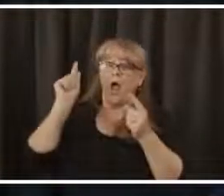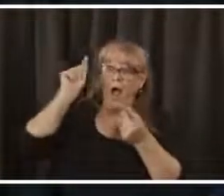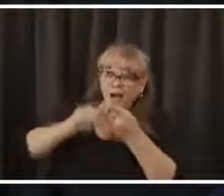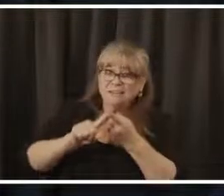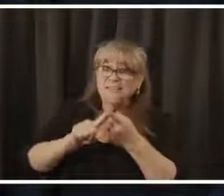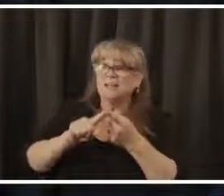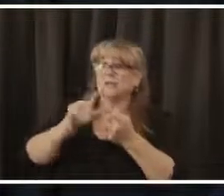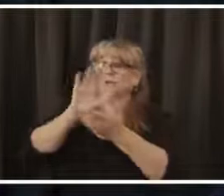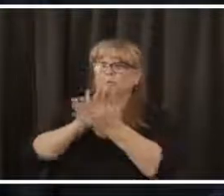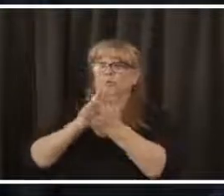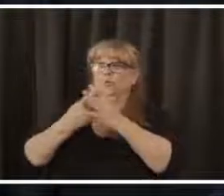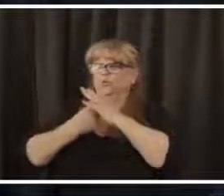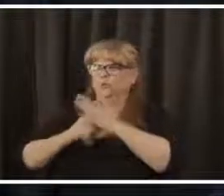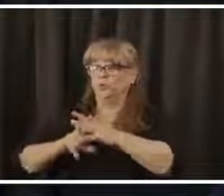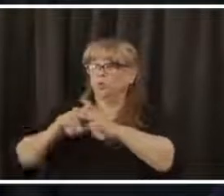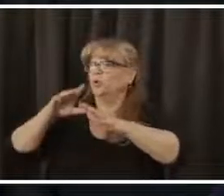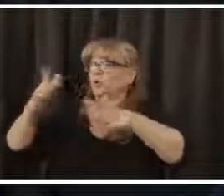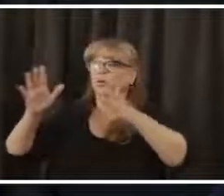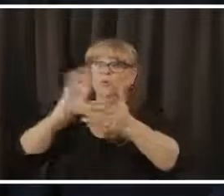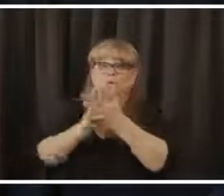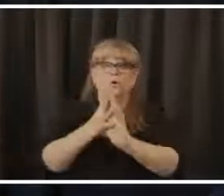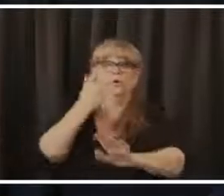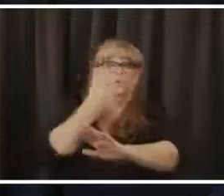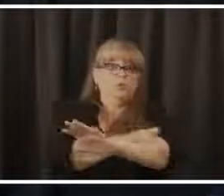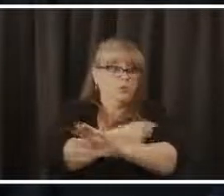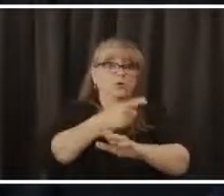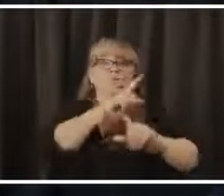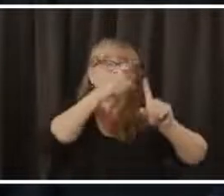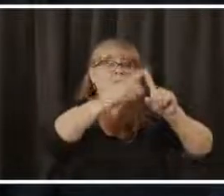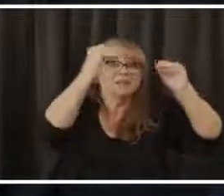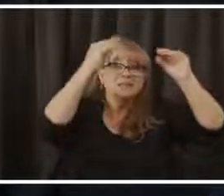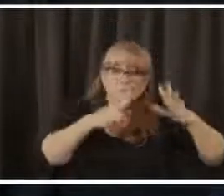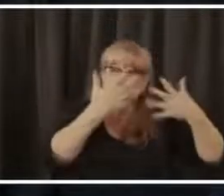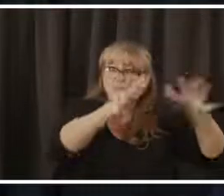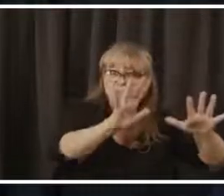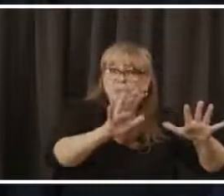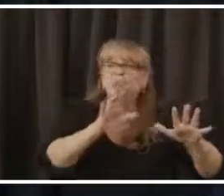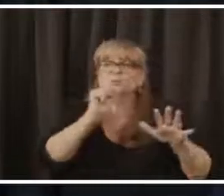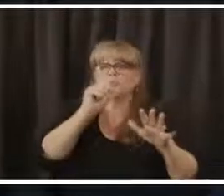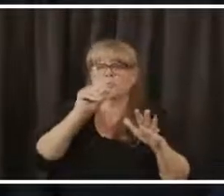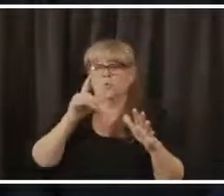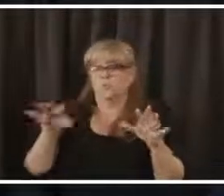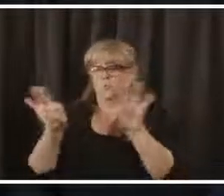testing that has been available to teachers and to students, including at the site level.